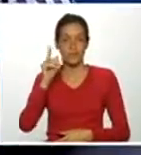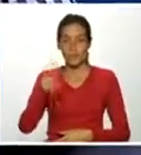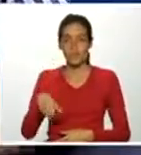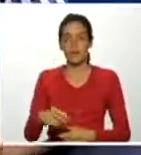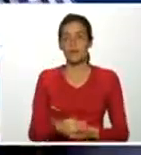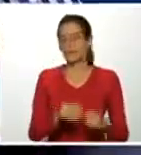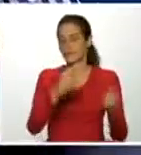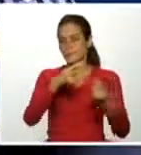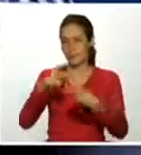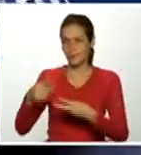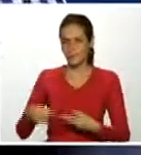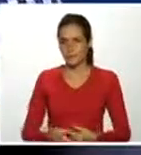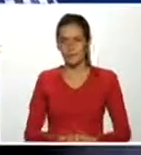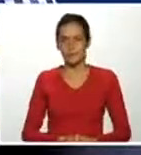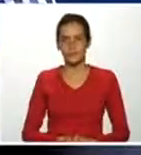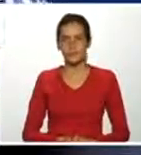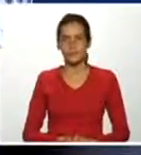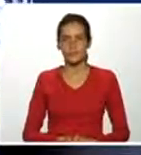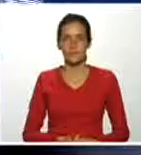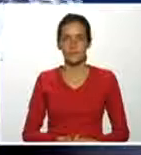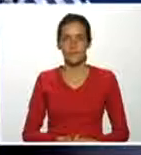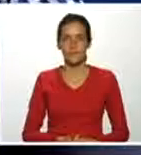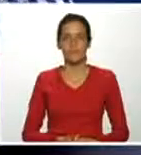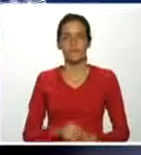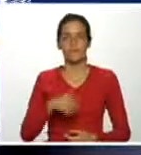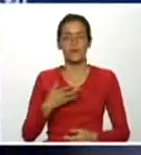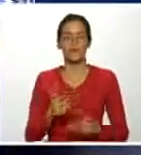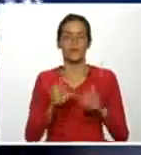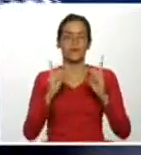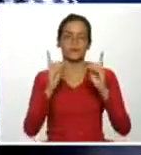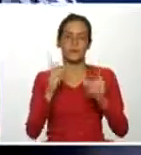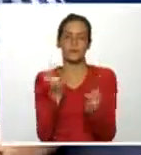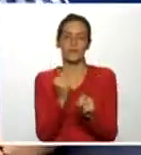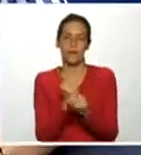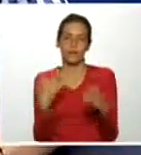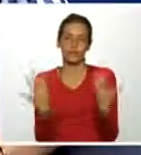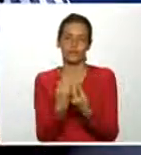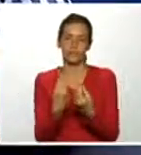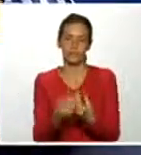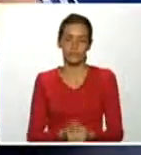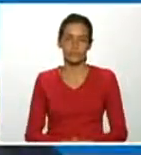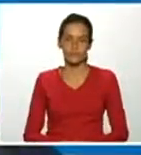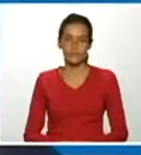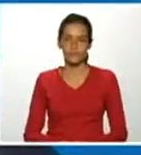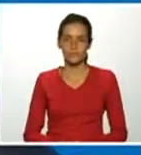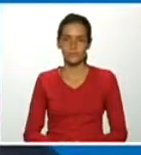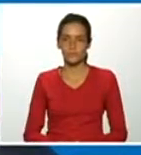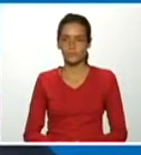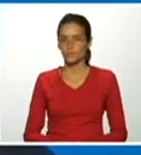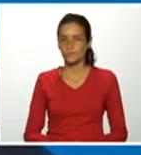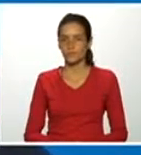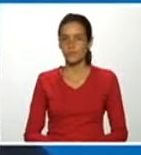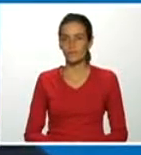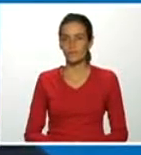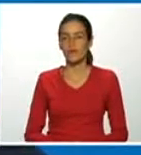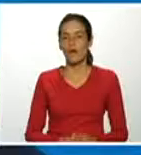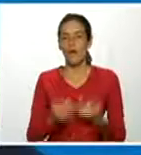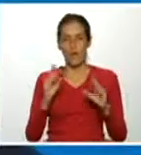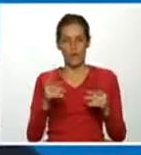una gran variedad, nos uniéramos y empezáramos a trabajar en conjunto con estos fines que ya he mencionado. Ahora, Víctor, ¿no? Uh-huh.